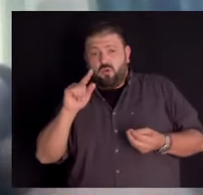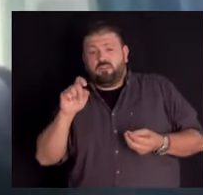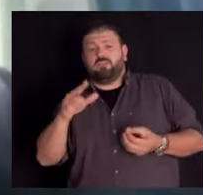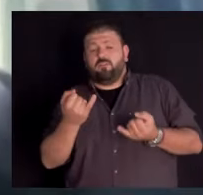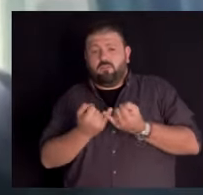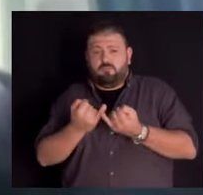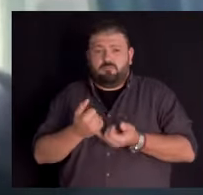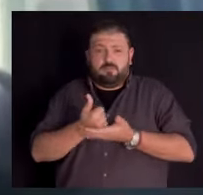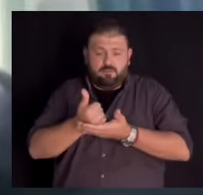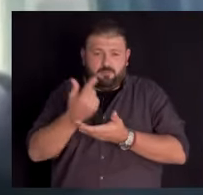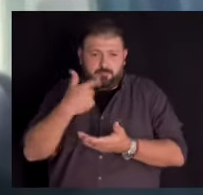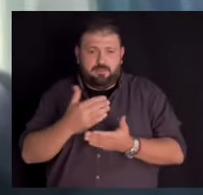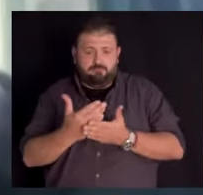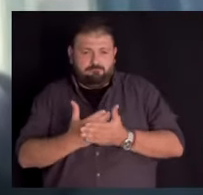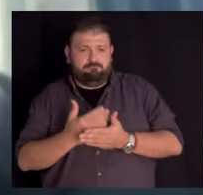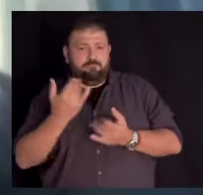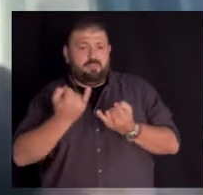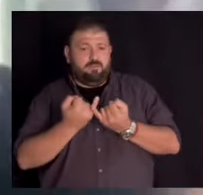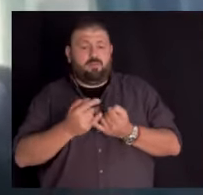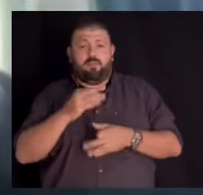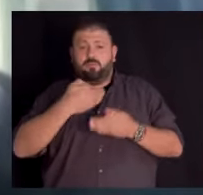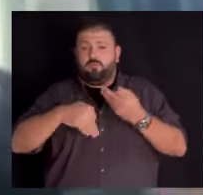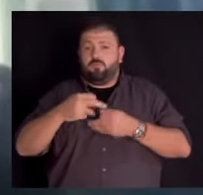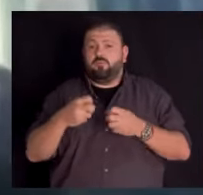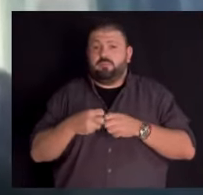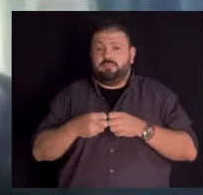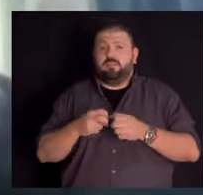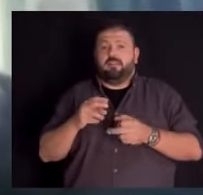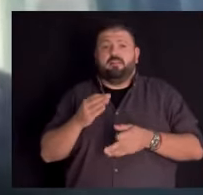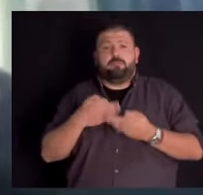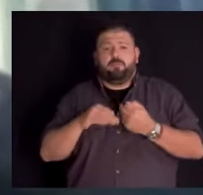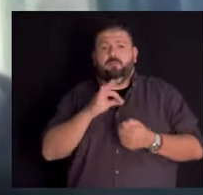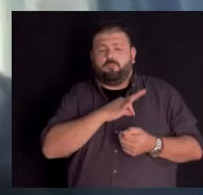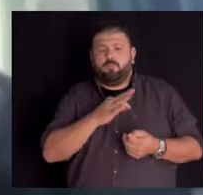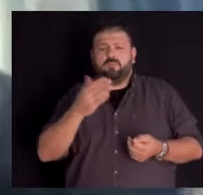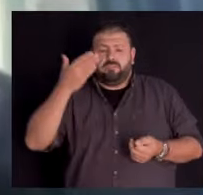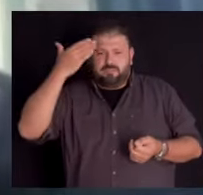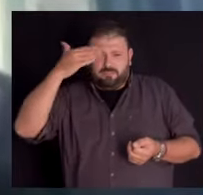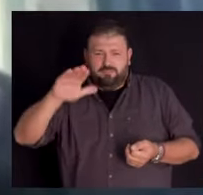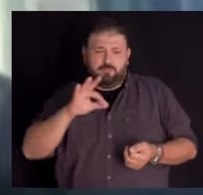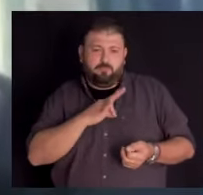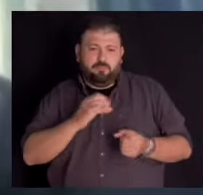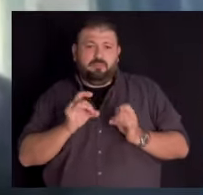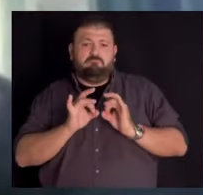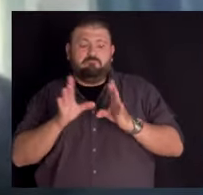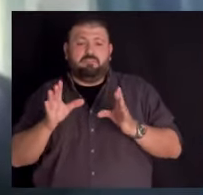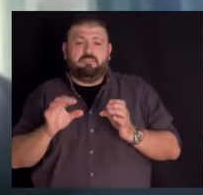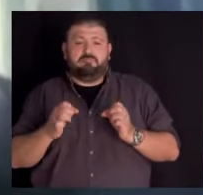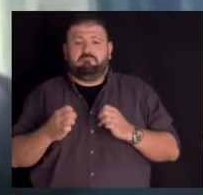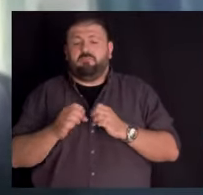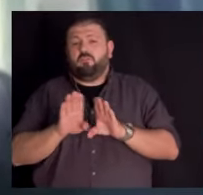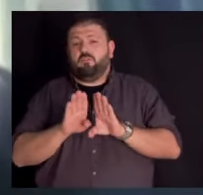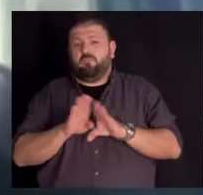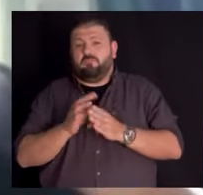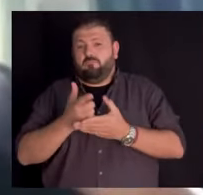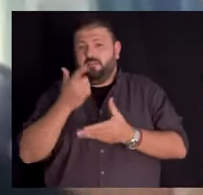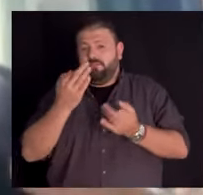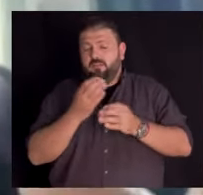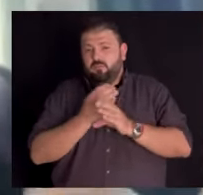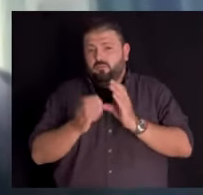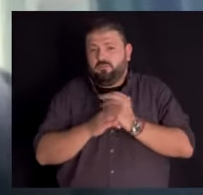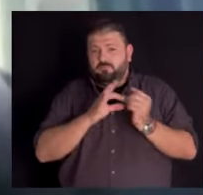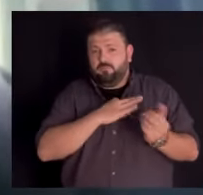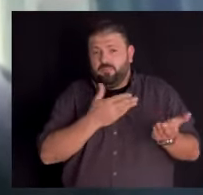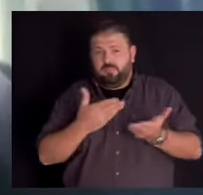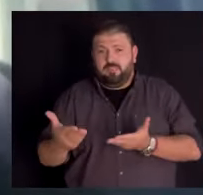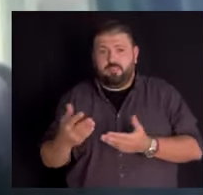a nivel del sistema nervioso, ¿sí? Porque ya sabemos que te puede provocar un embolio, un derrame cerebral, lo que sea, qué sé yo, ¿sí?